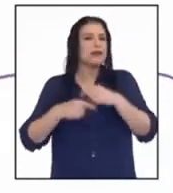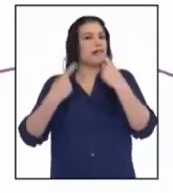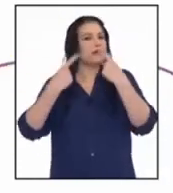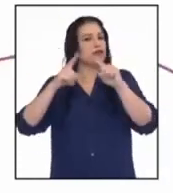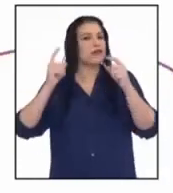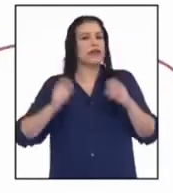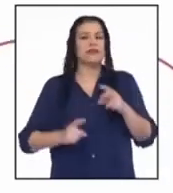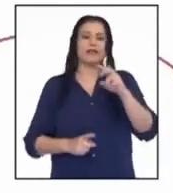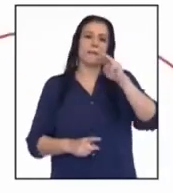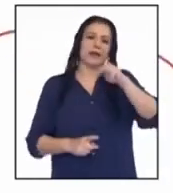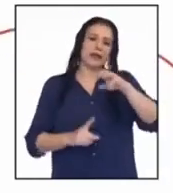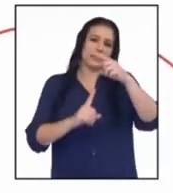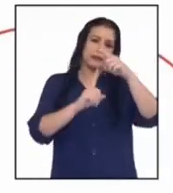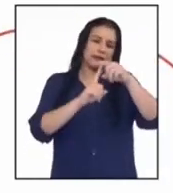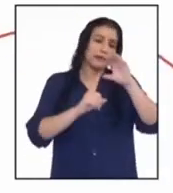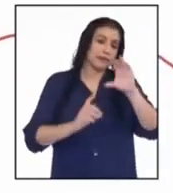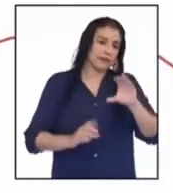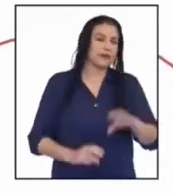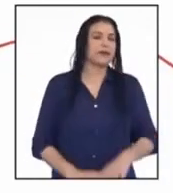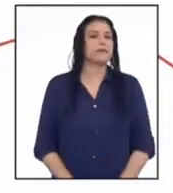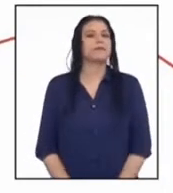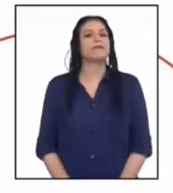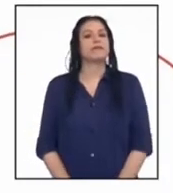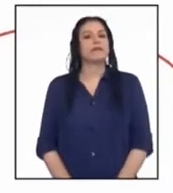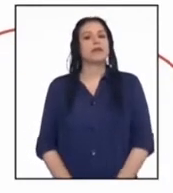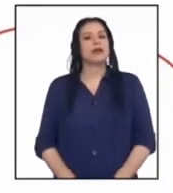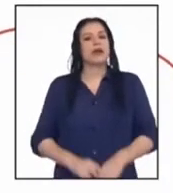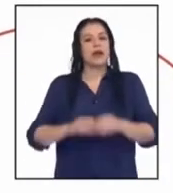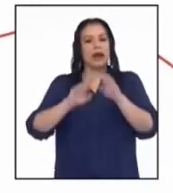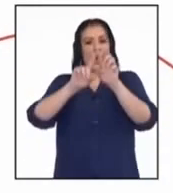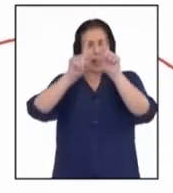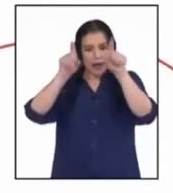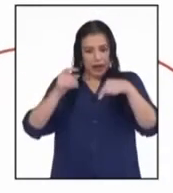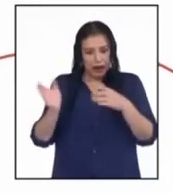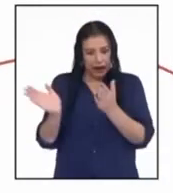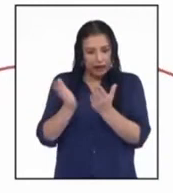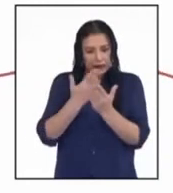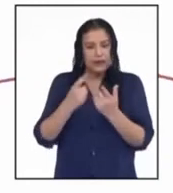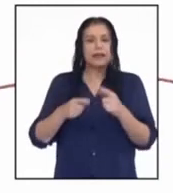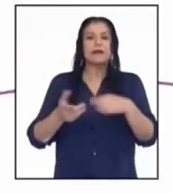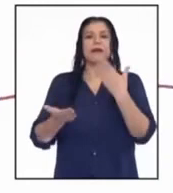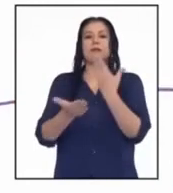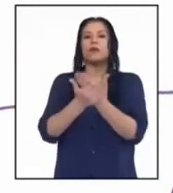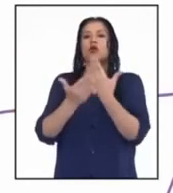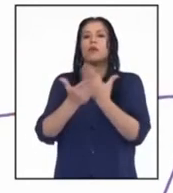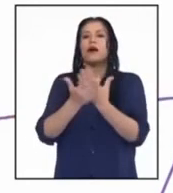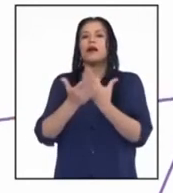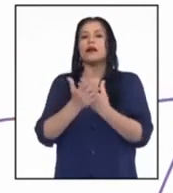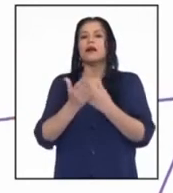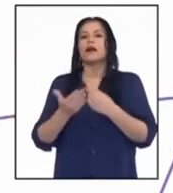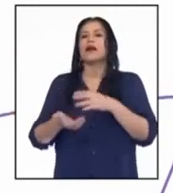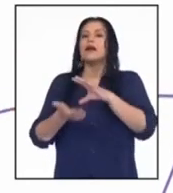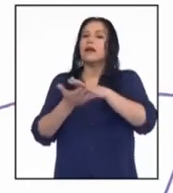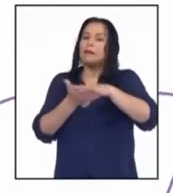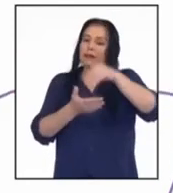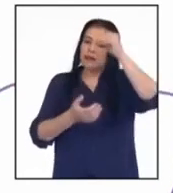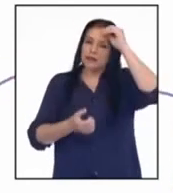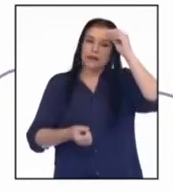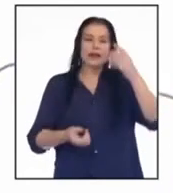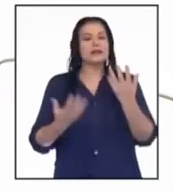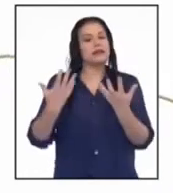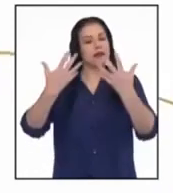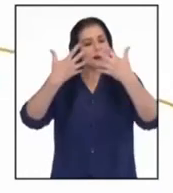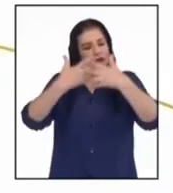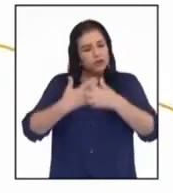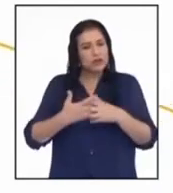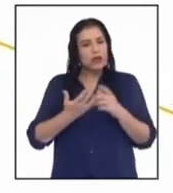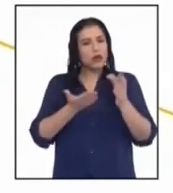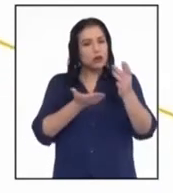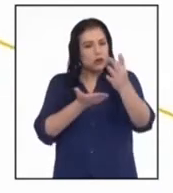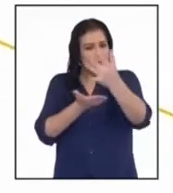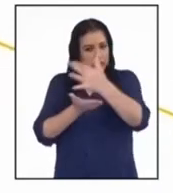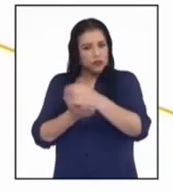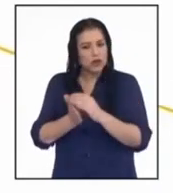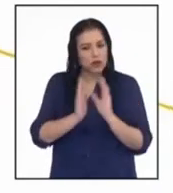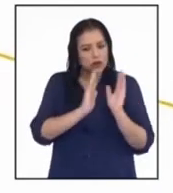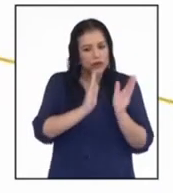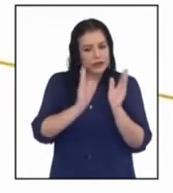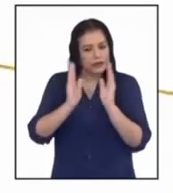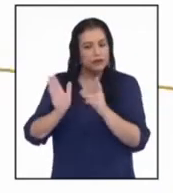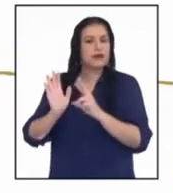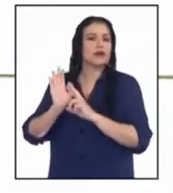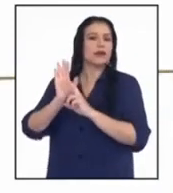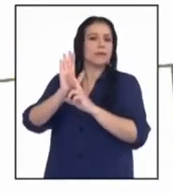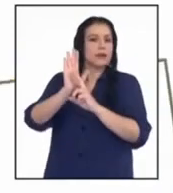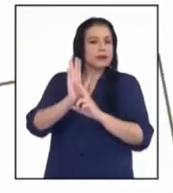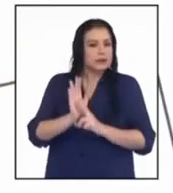otra medida de tendencia central. La cartilla debe mostrar evidencias del aprendizaje que estén relacionadas con el recojo, la organización,